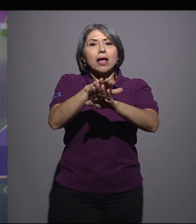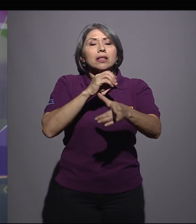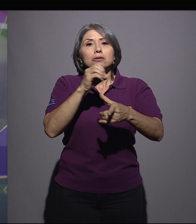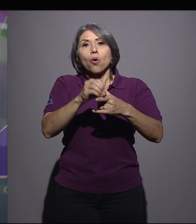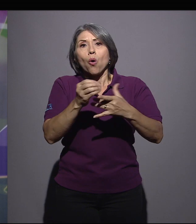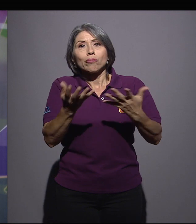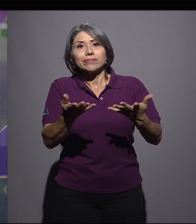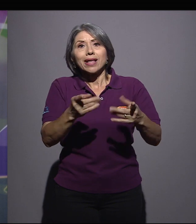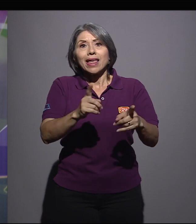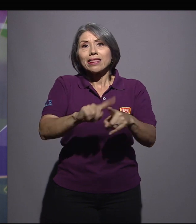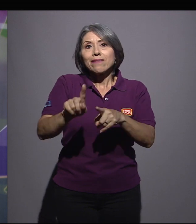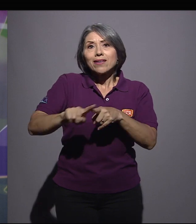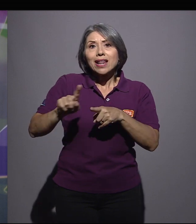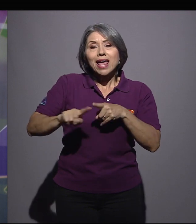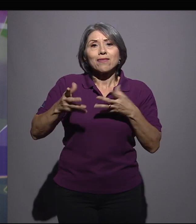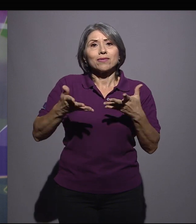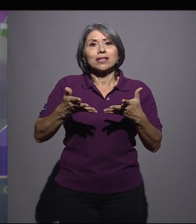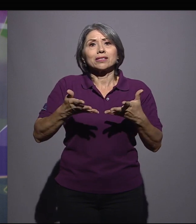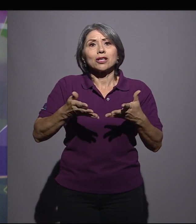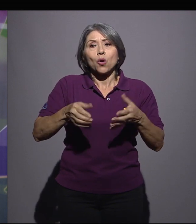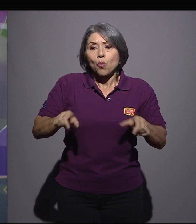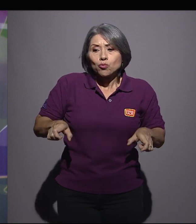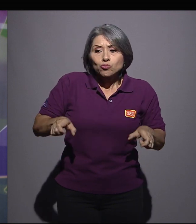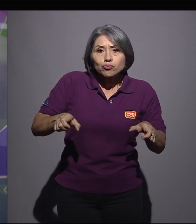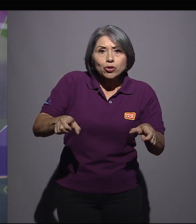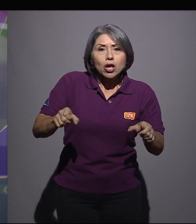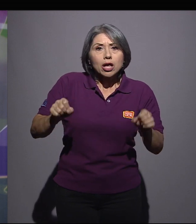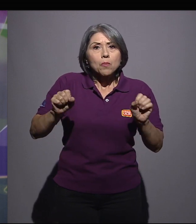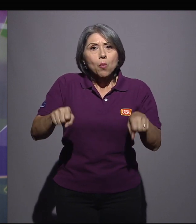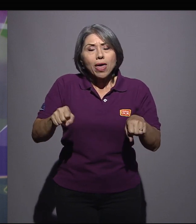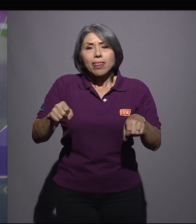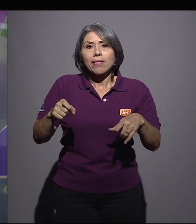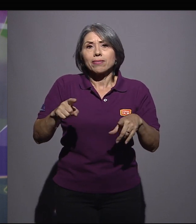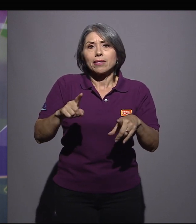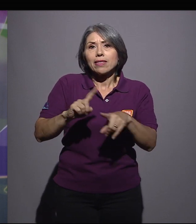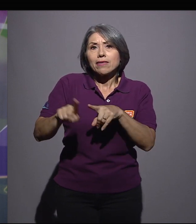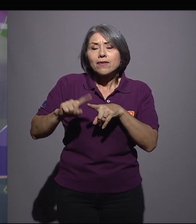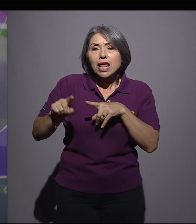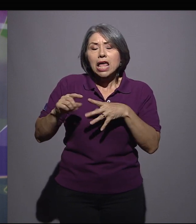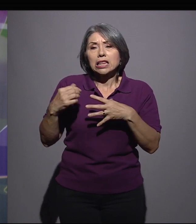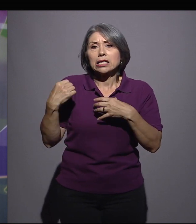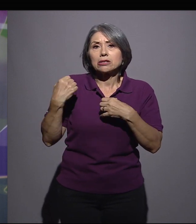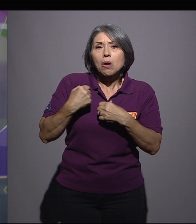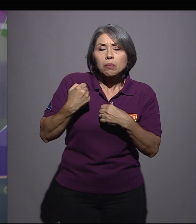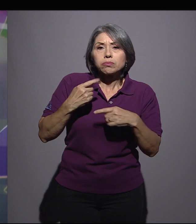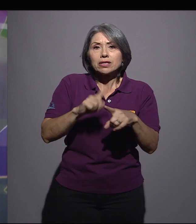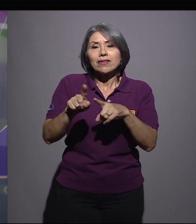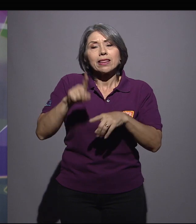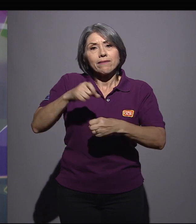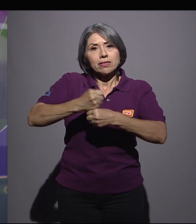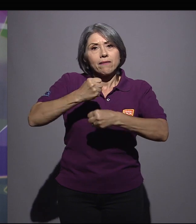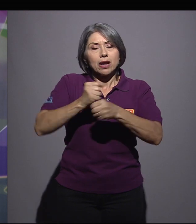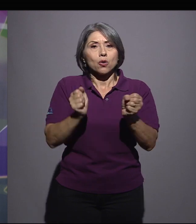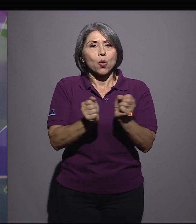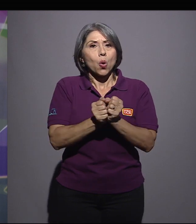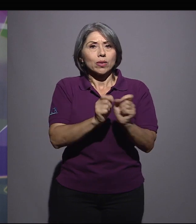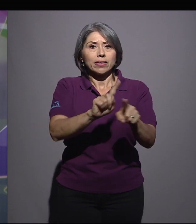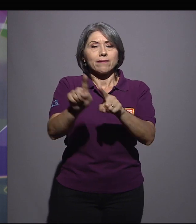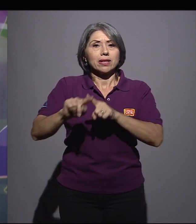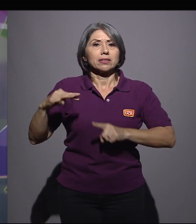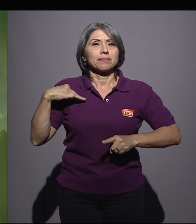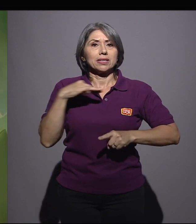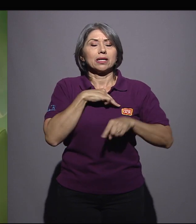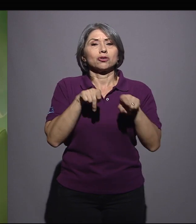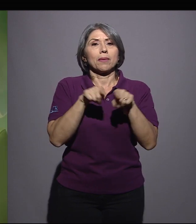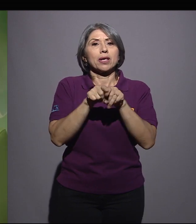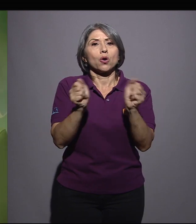para que ellos puedan sostenerse en los baños. O sea, es poco a poco que hay que ir trabajando con el Ministerio y juntas de educación. También ocurre que